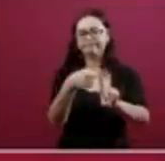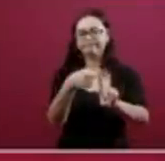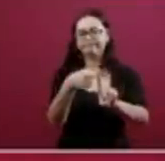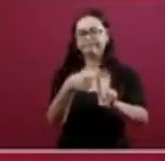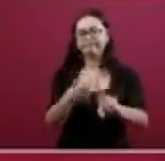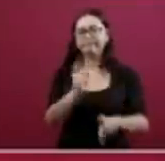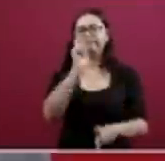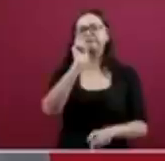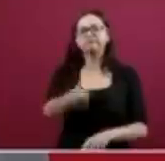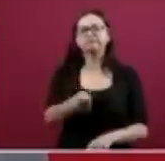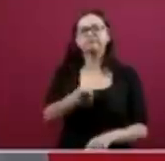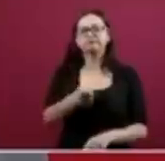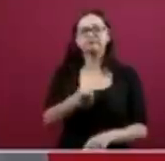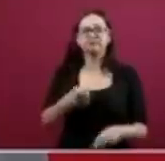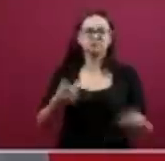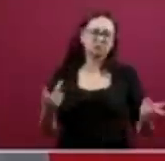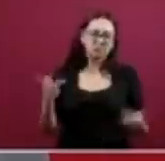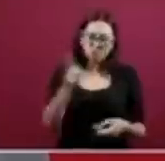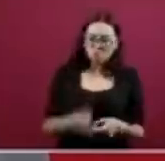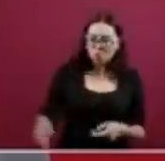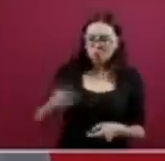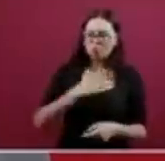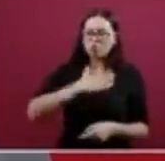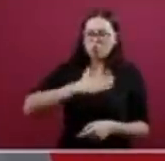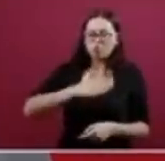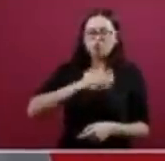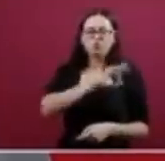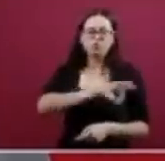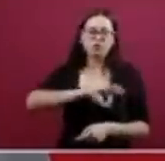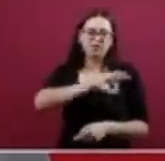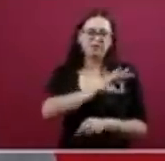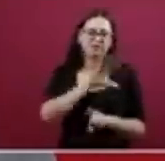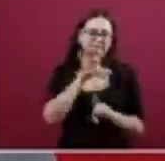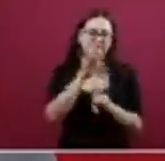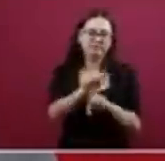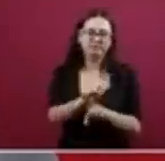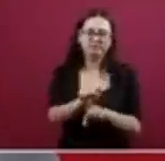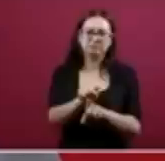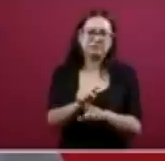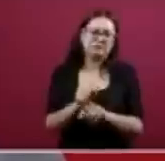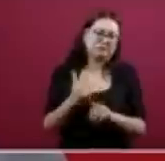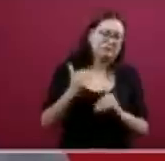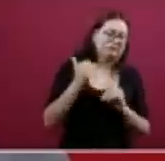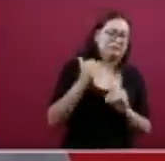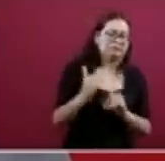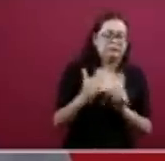lograr la justicia y la felicidad del pueblo. No hay límite.